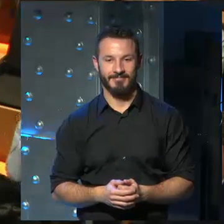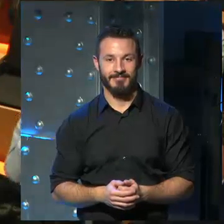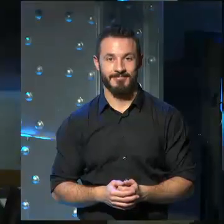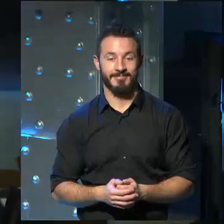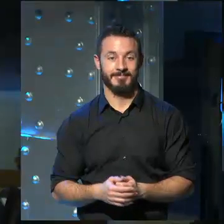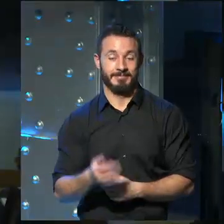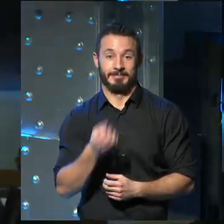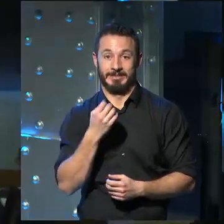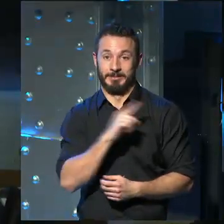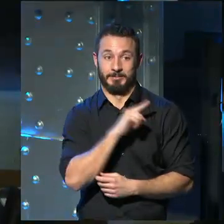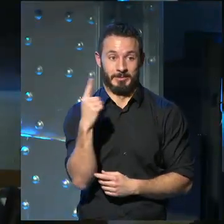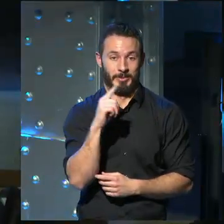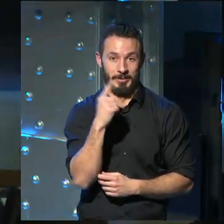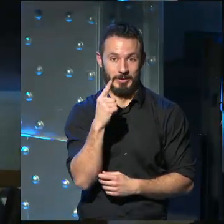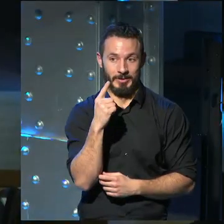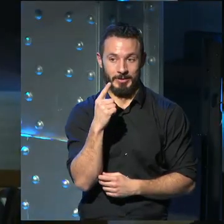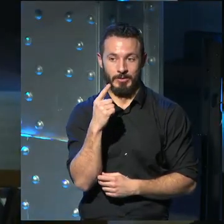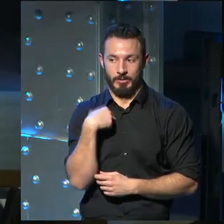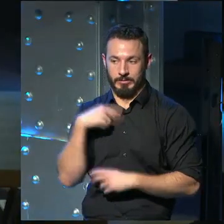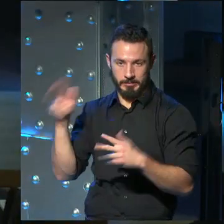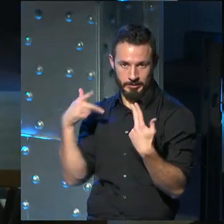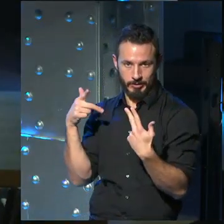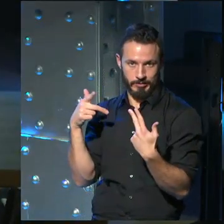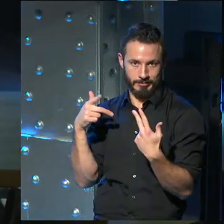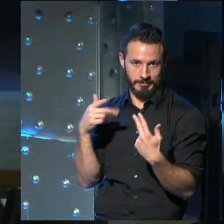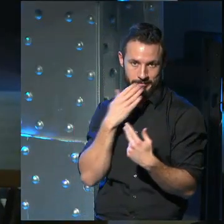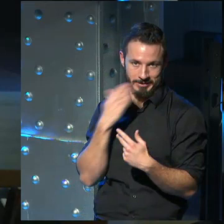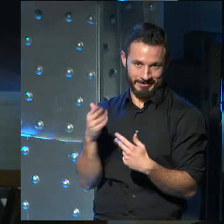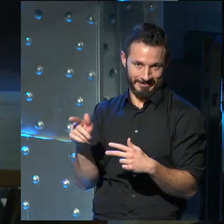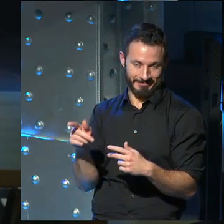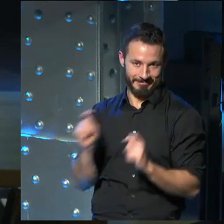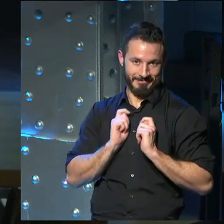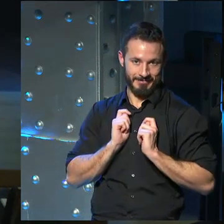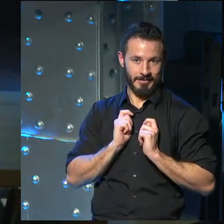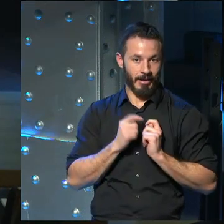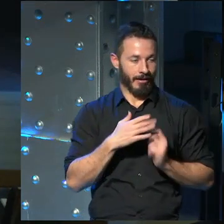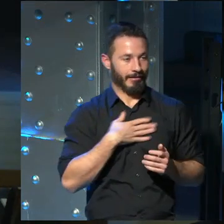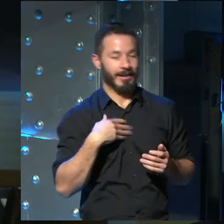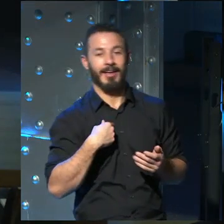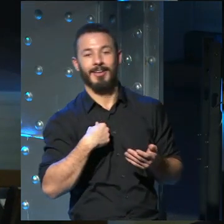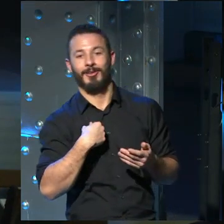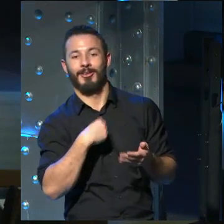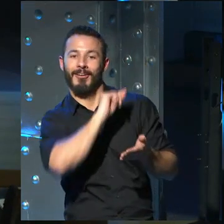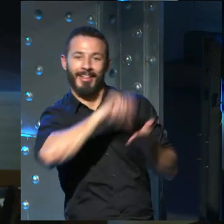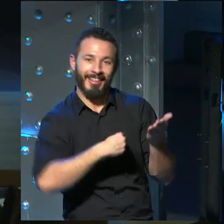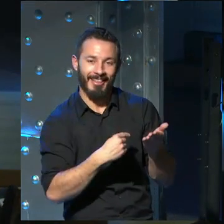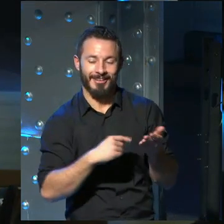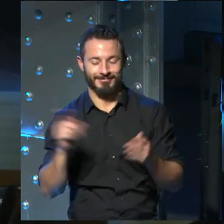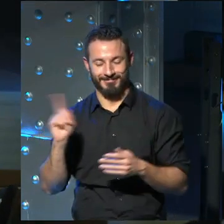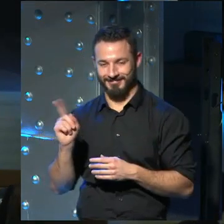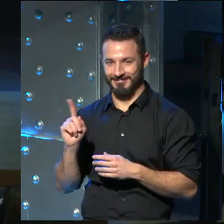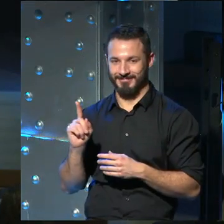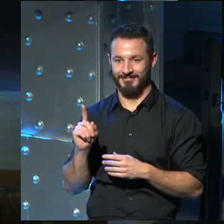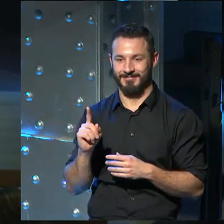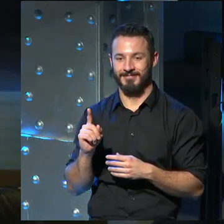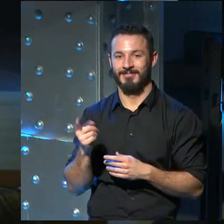Y lo primero que voy a hacer, Marieta, con tu permiso, es colocar aquí el libro. Creía que me ibas a pedir que te lo dedicase aquí.